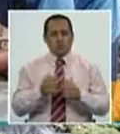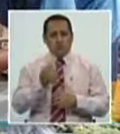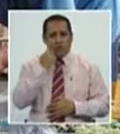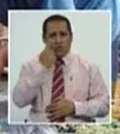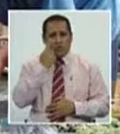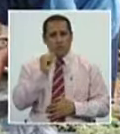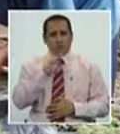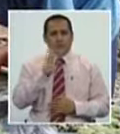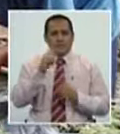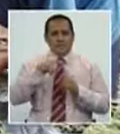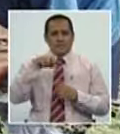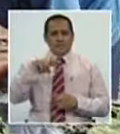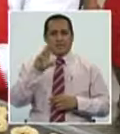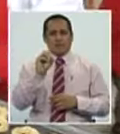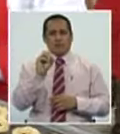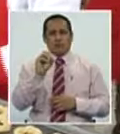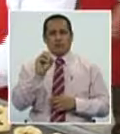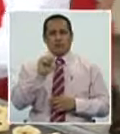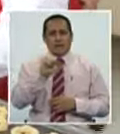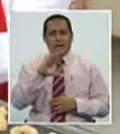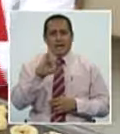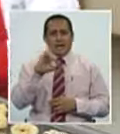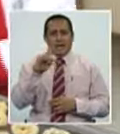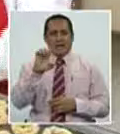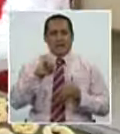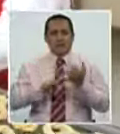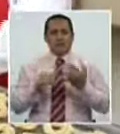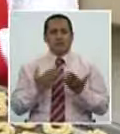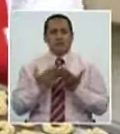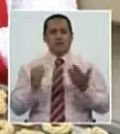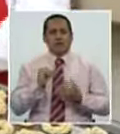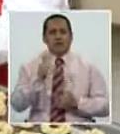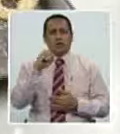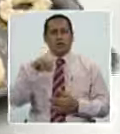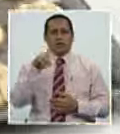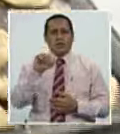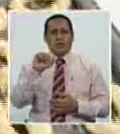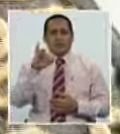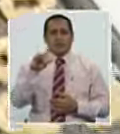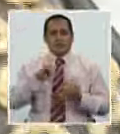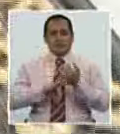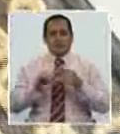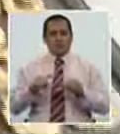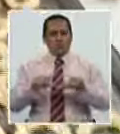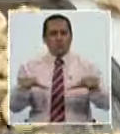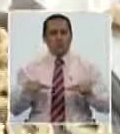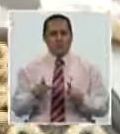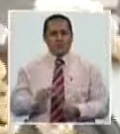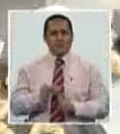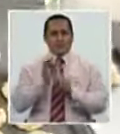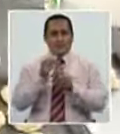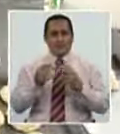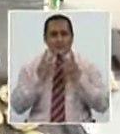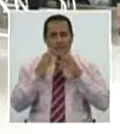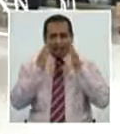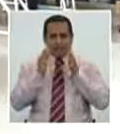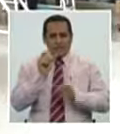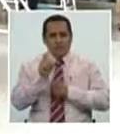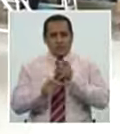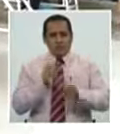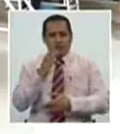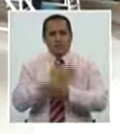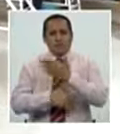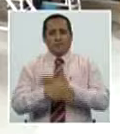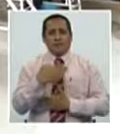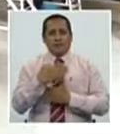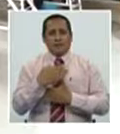Productiva, conocido como CEDPRO Alcides Salomón Zorrilla, del CONADIS. Este es el único centro especializado que atiende